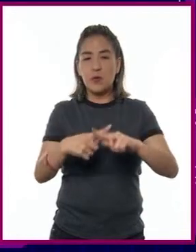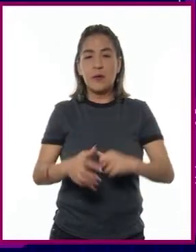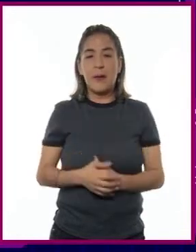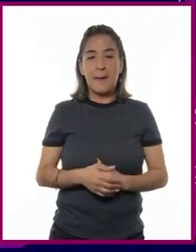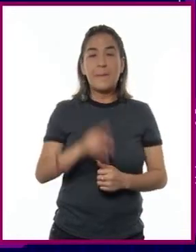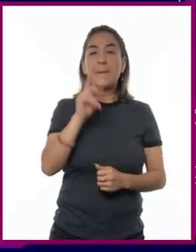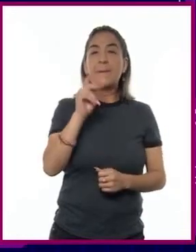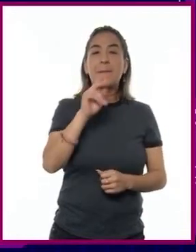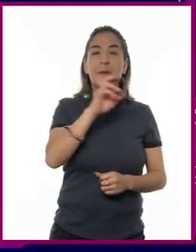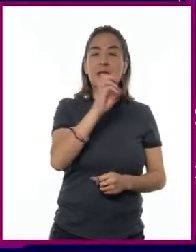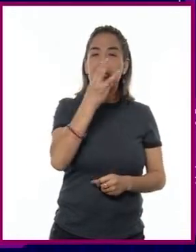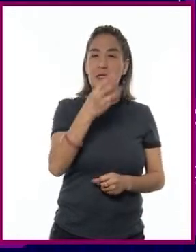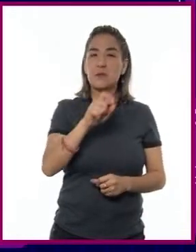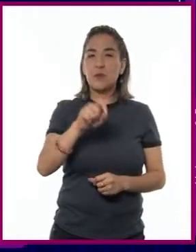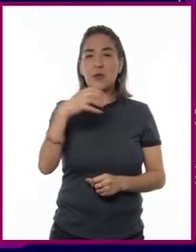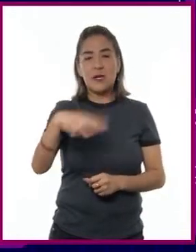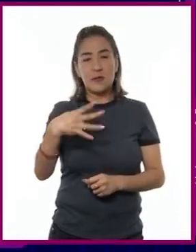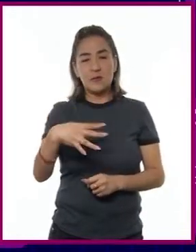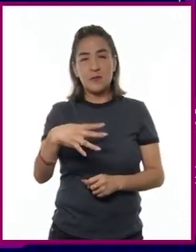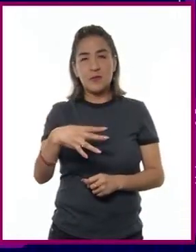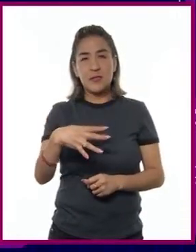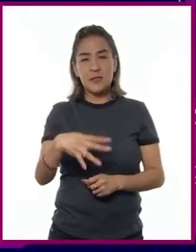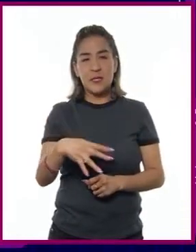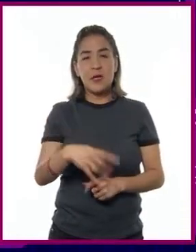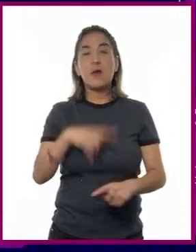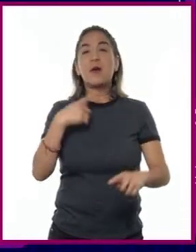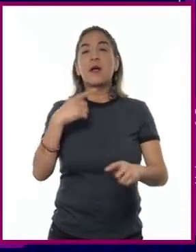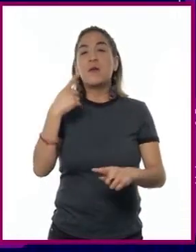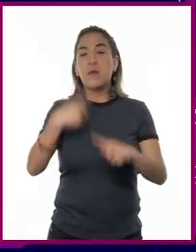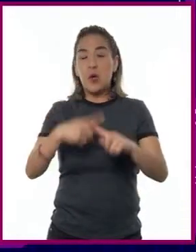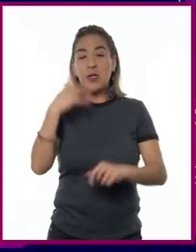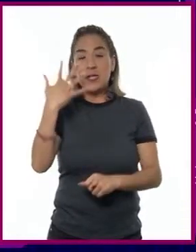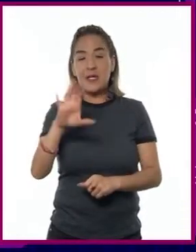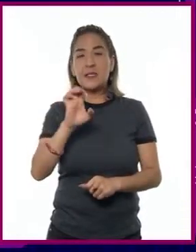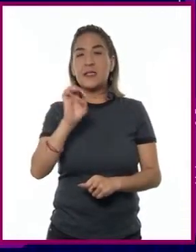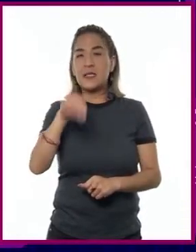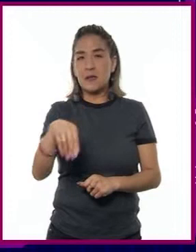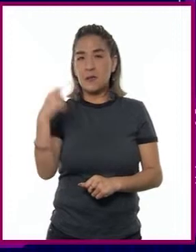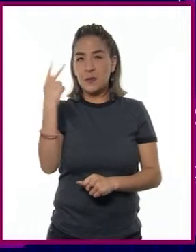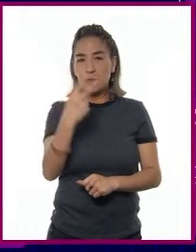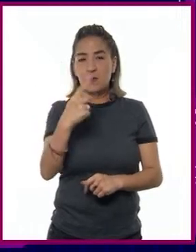pi por 10 centímetros al cuadrado por